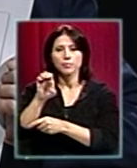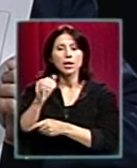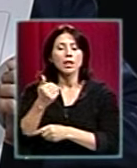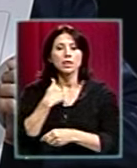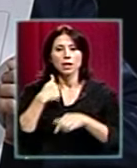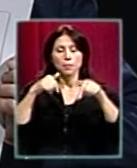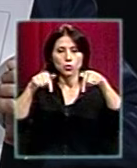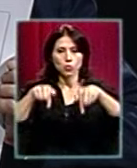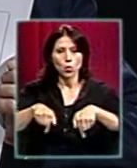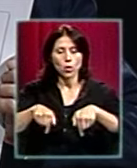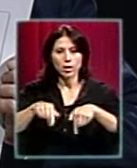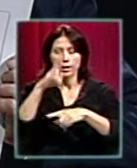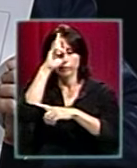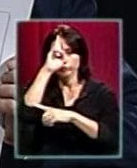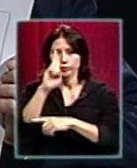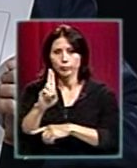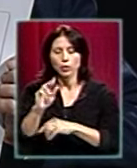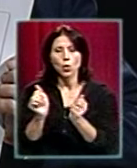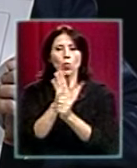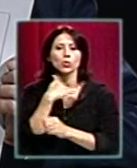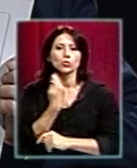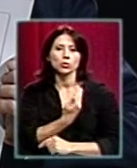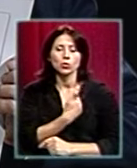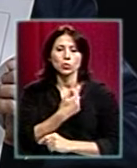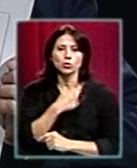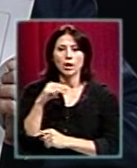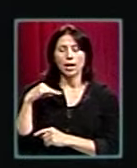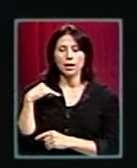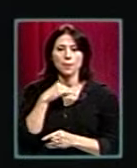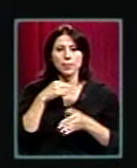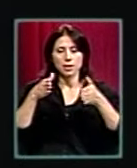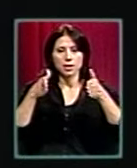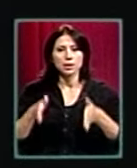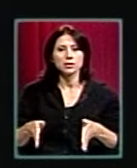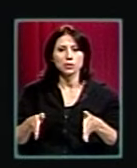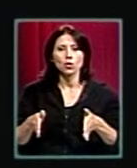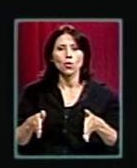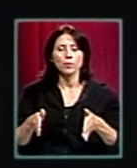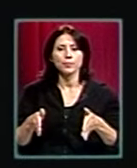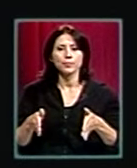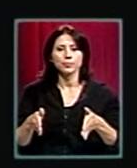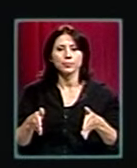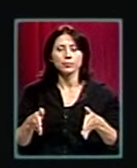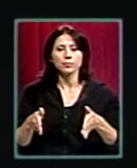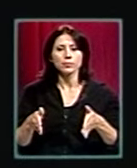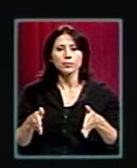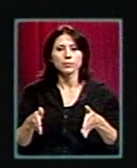tenemos hoy el privilegio de tener con nosotros al ministro